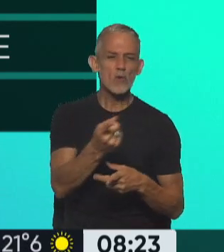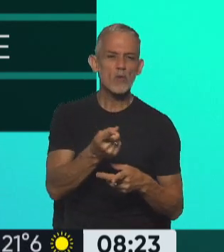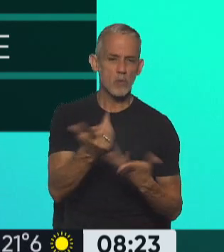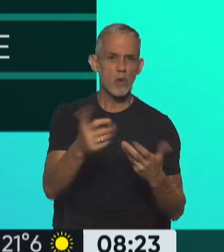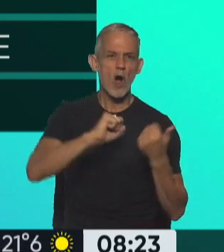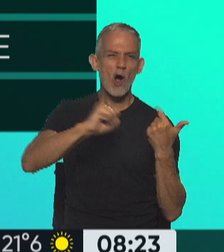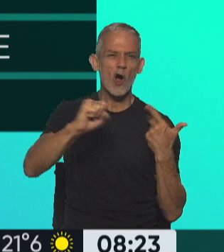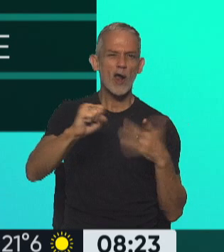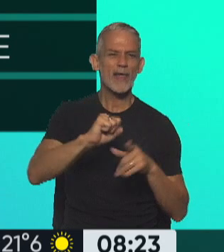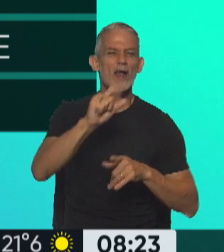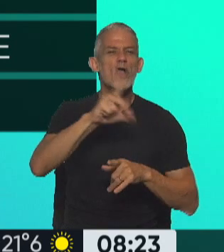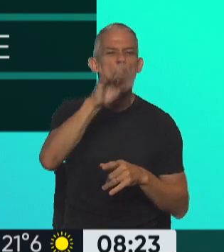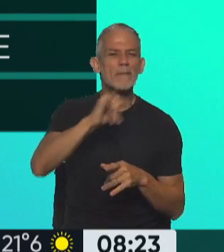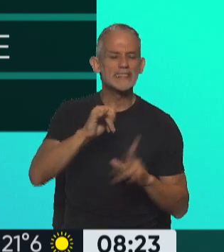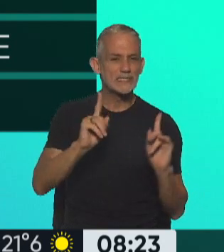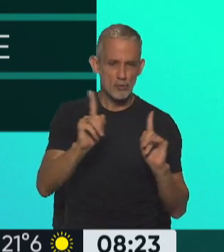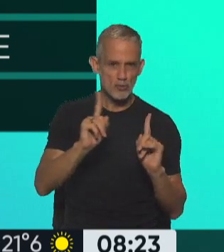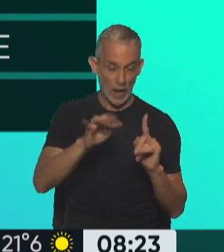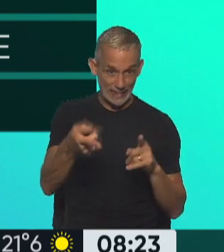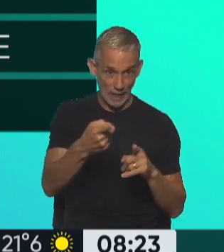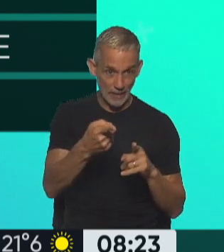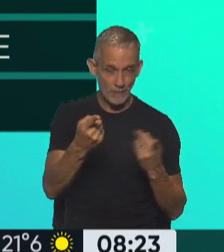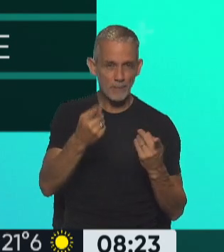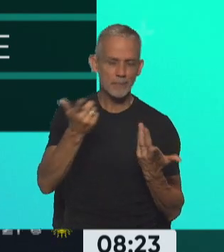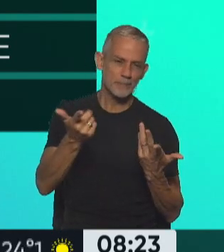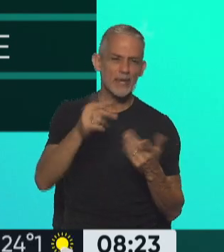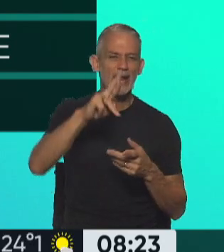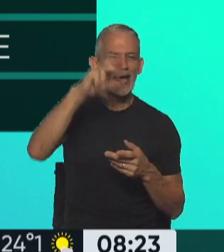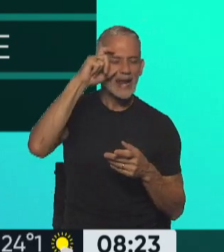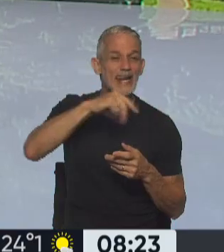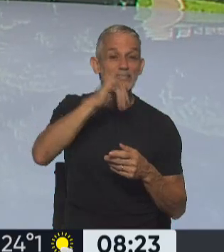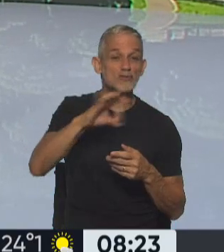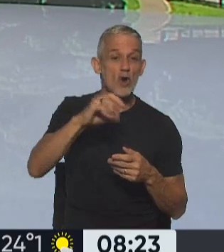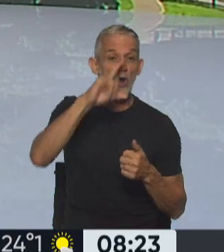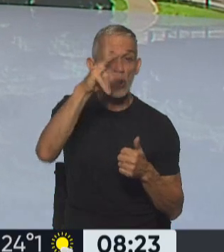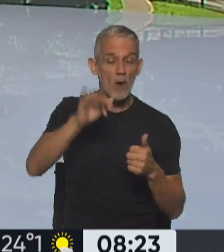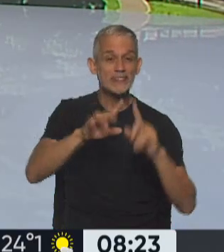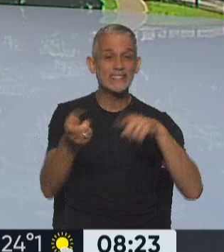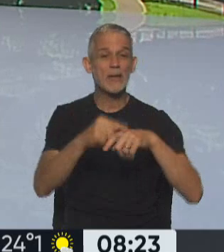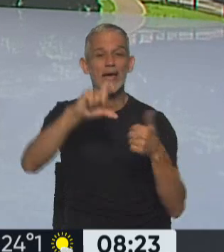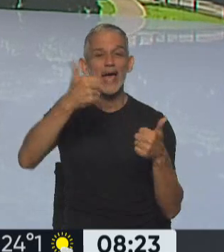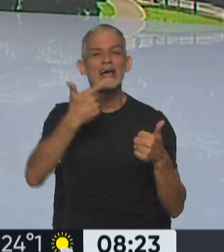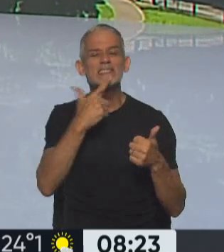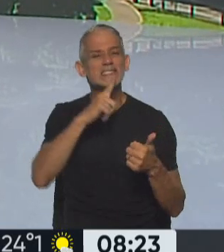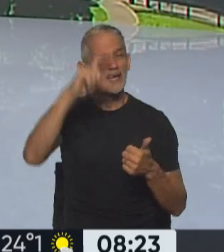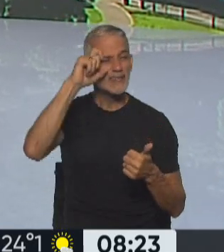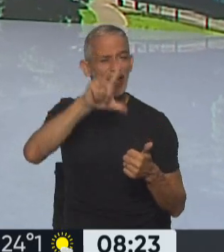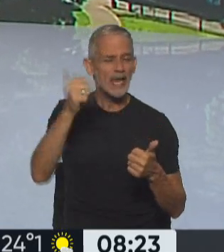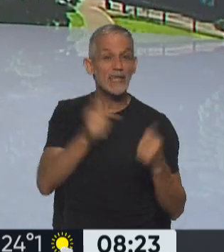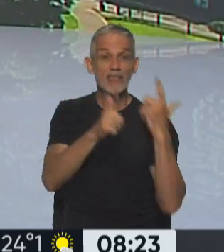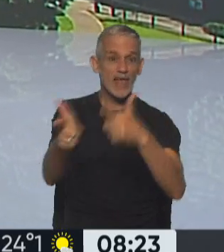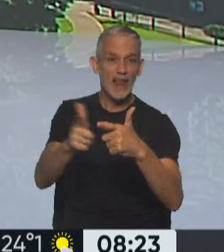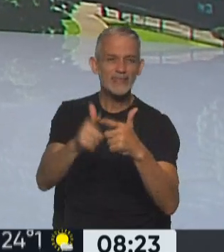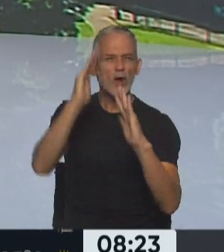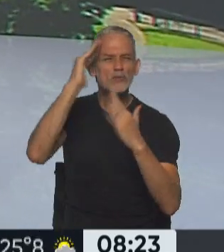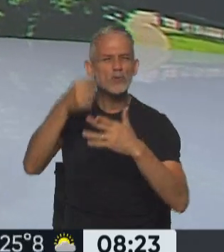goleadores del ascenso? Renzo López. No, se también. Por Renzo López se queda con el Facha Castelli. Exactamente. Delantero Estudiante de Buenos Aires,